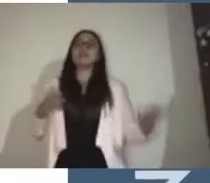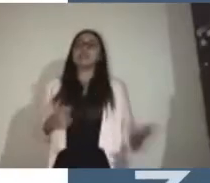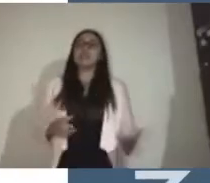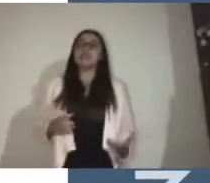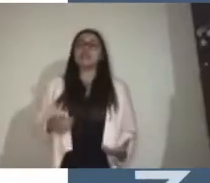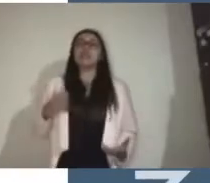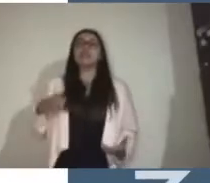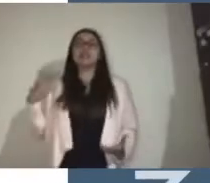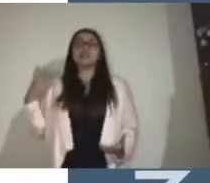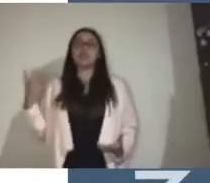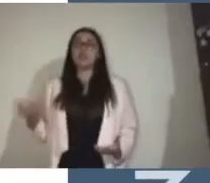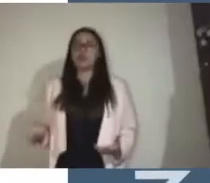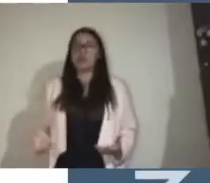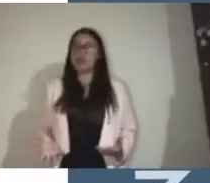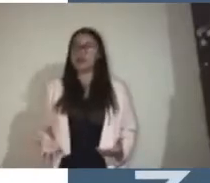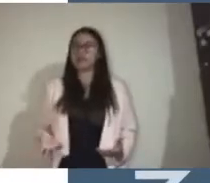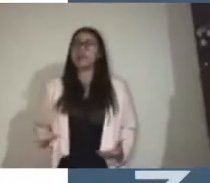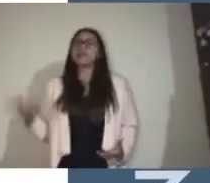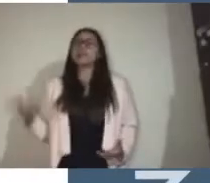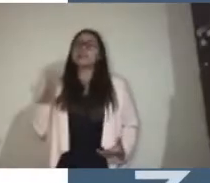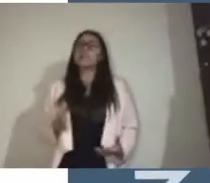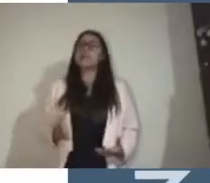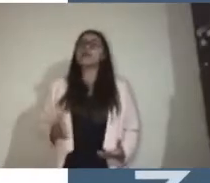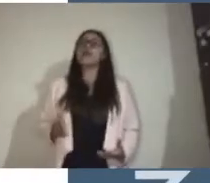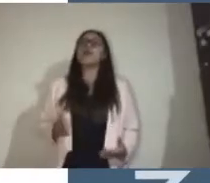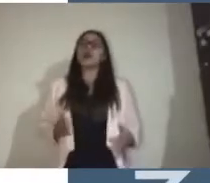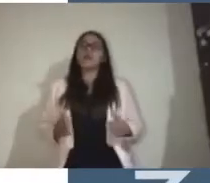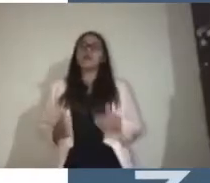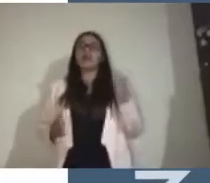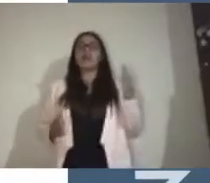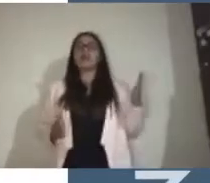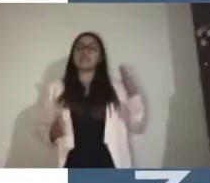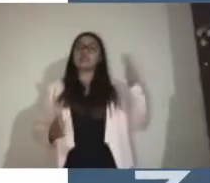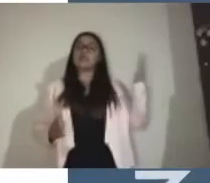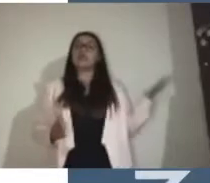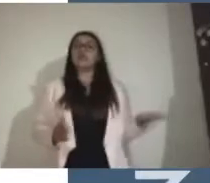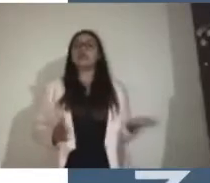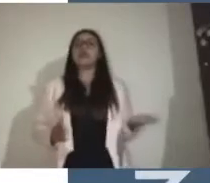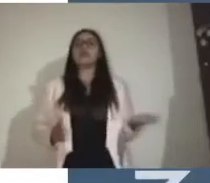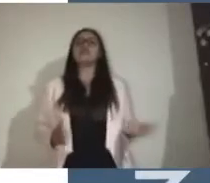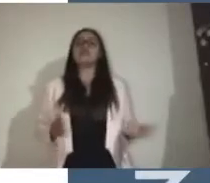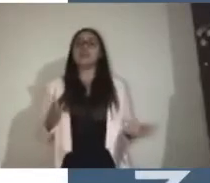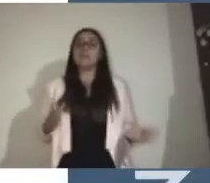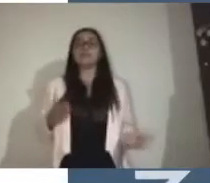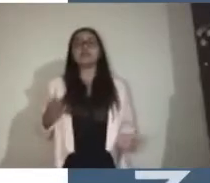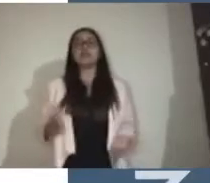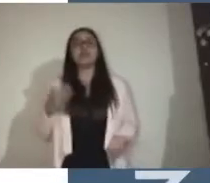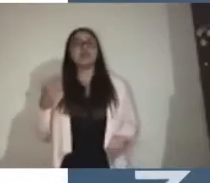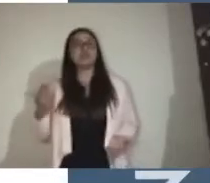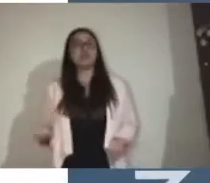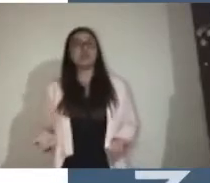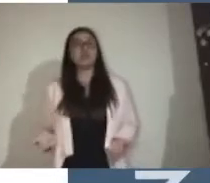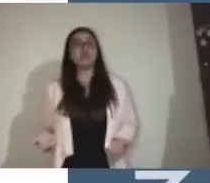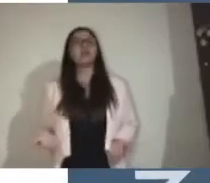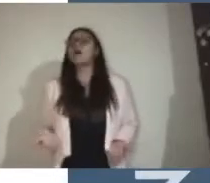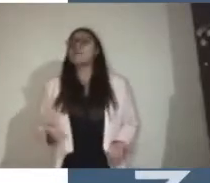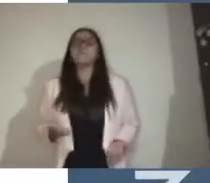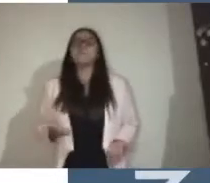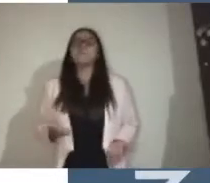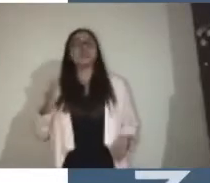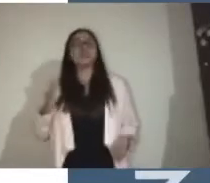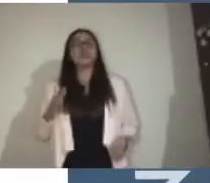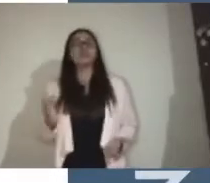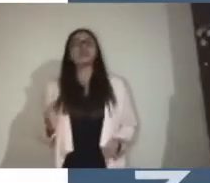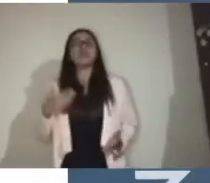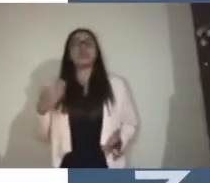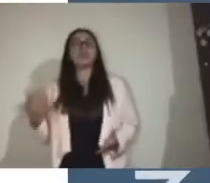estas características las comorbilidades. Sin embargo, al ver el análisis univariado, sí presentan una asociación, pero